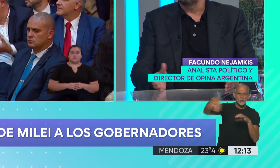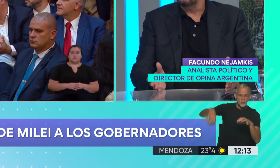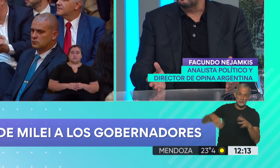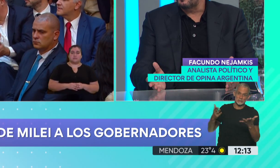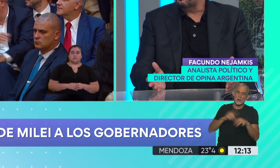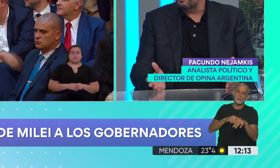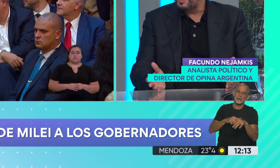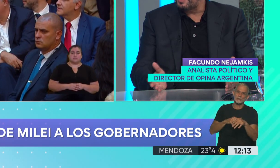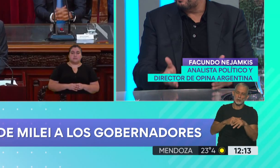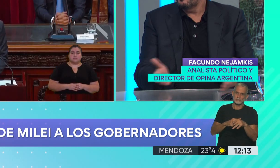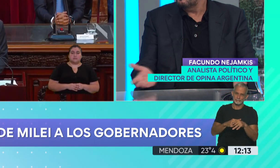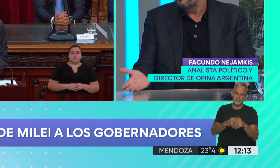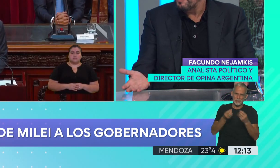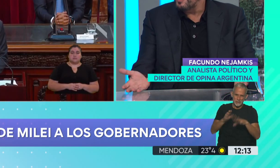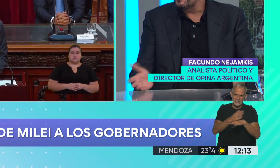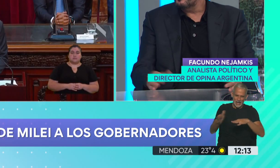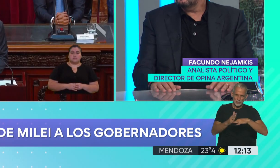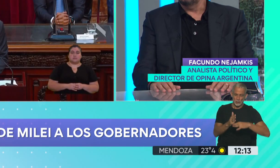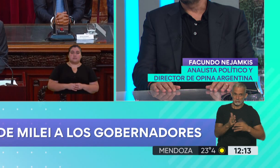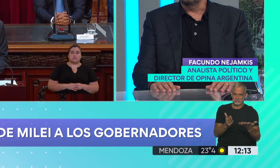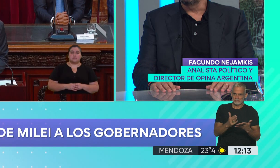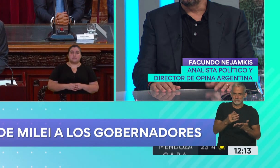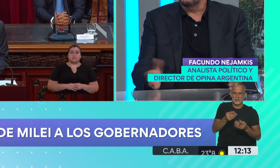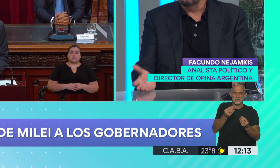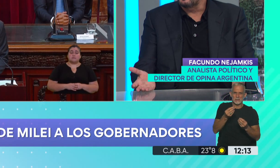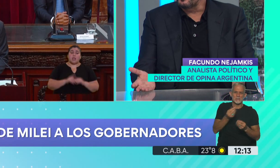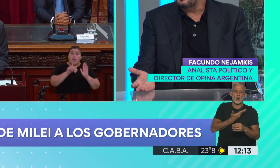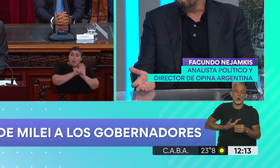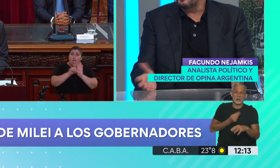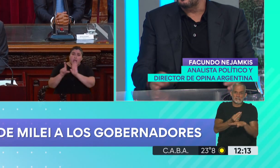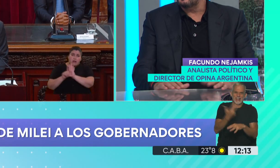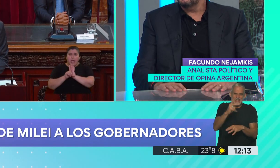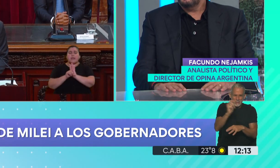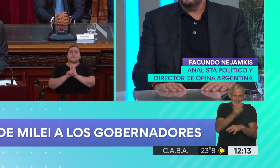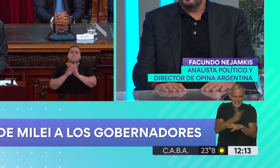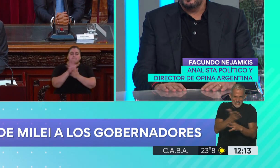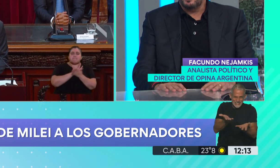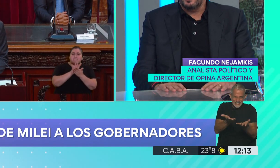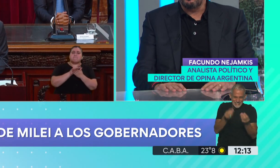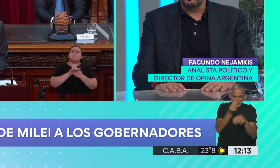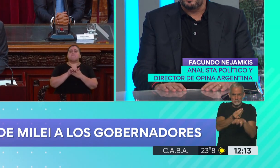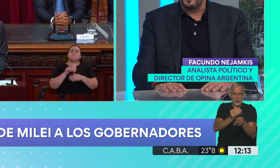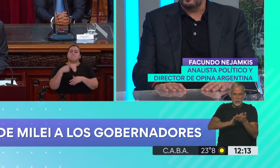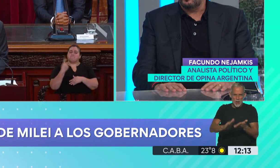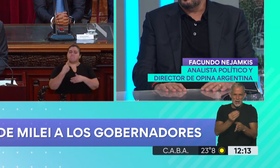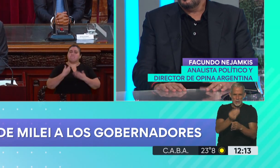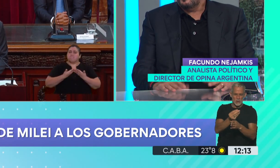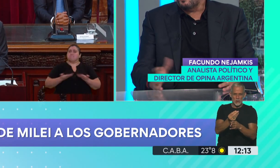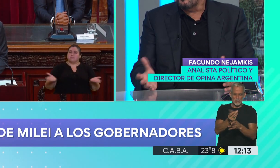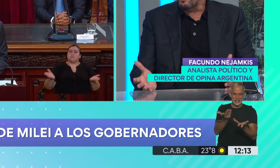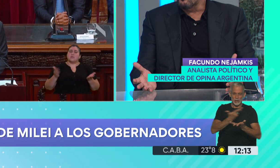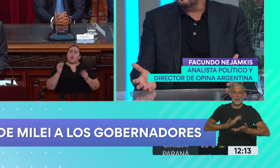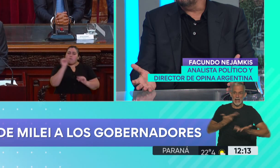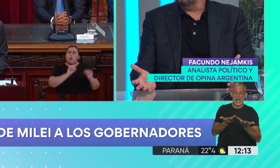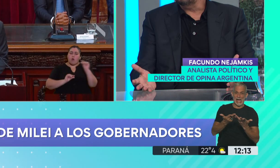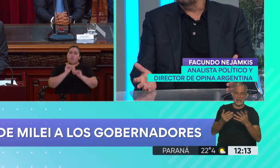momento fundacional de su gobierno. Si los primeros, estamos hablando de un gobierno que todavía no tiene 3 meses de funcionamiento, a